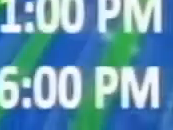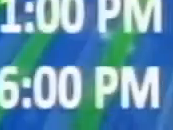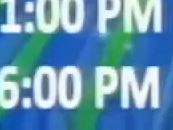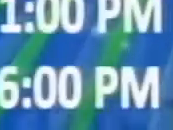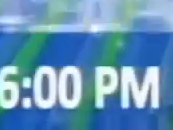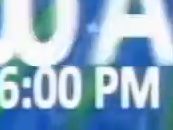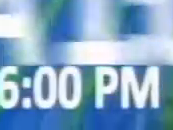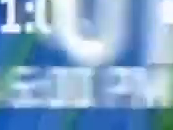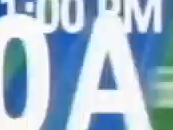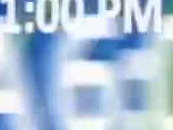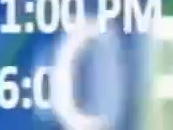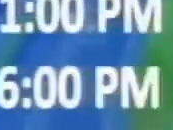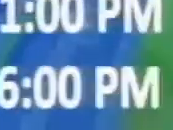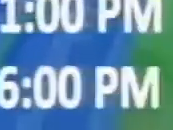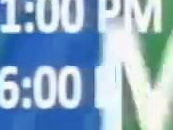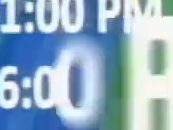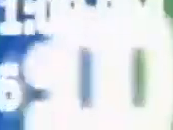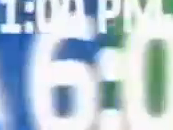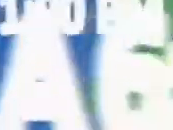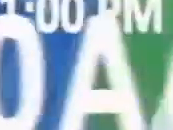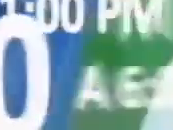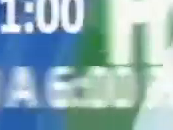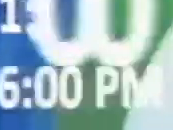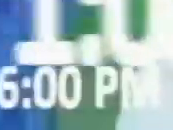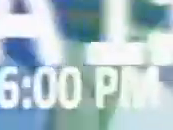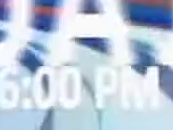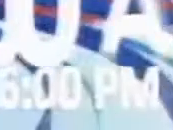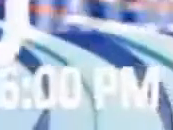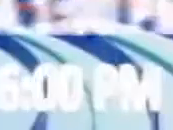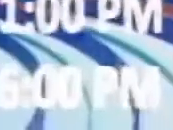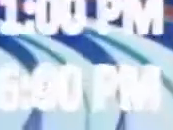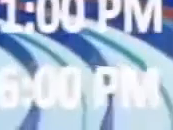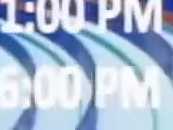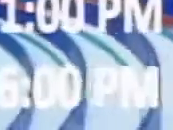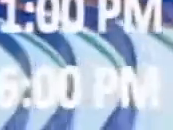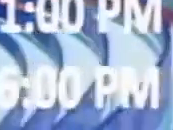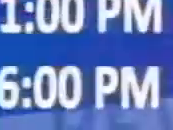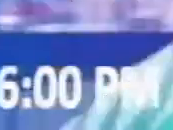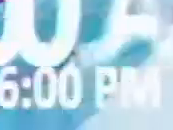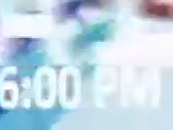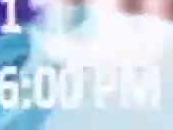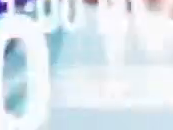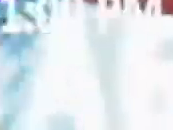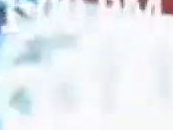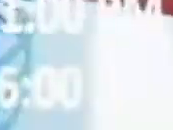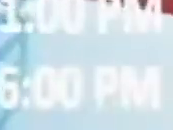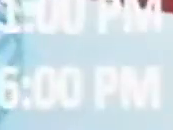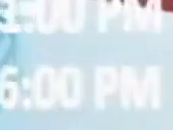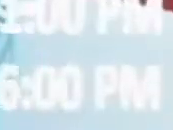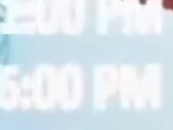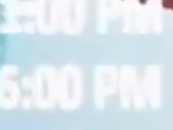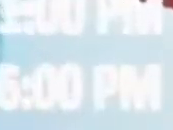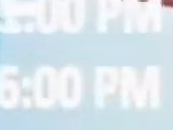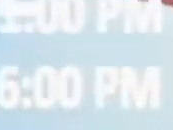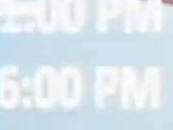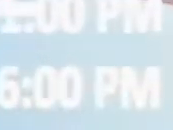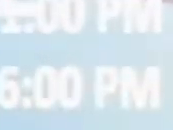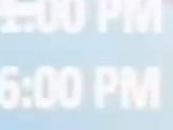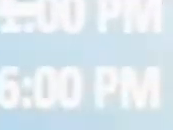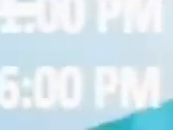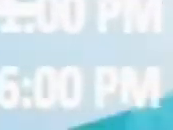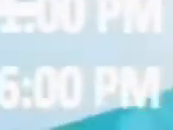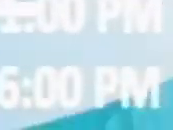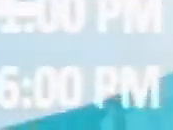de la provincia, justo en el horario del mediodía entre las 12 y la 1 pasado meridiano, con retransmisión de 5 a 6 de la